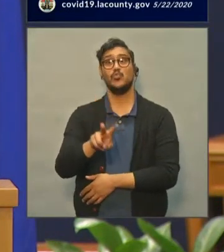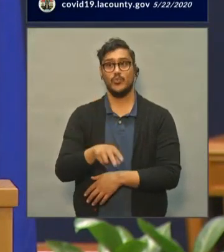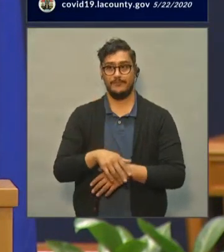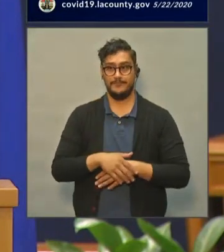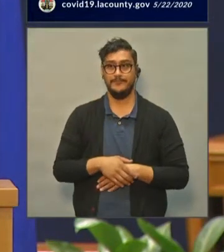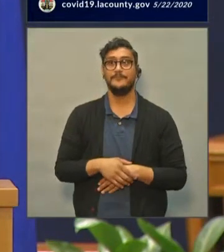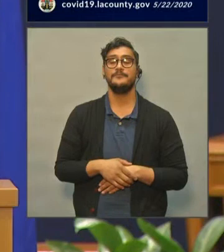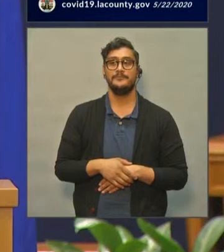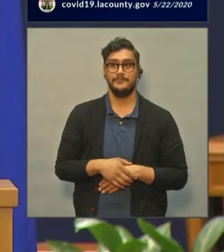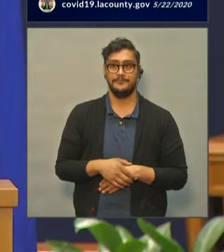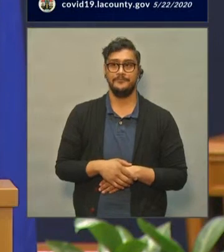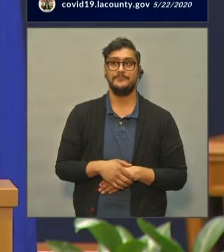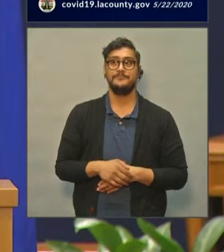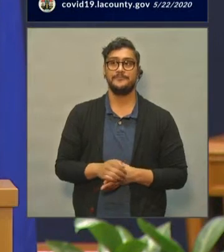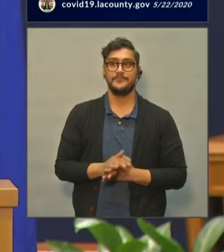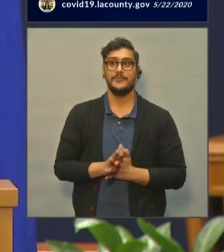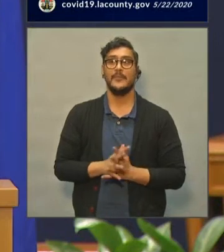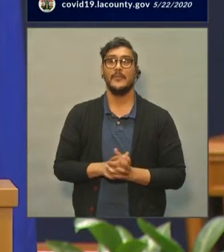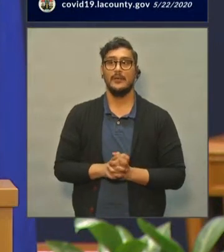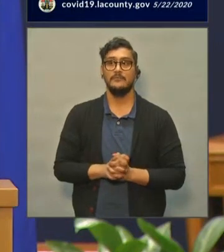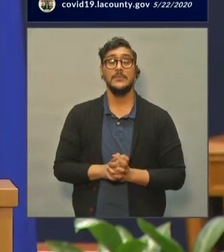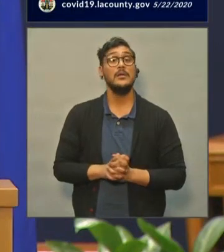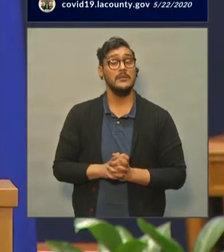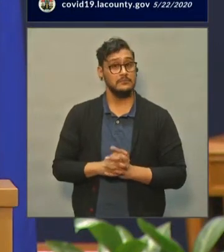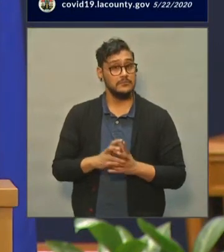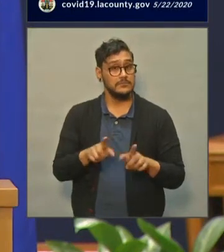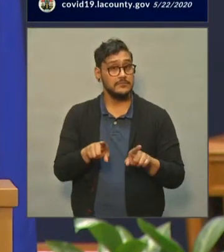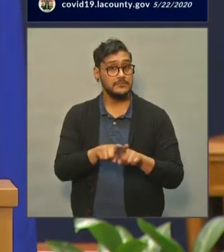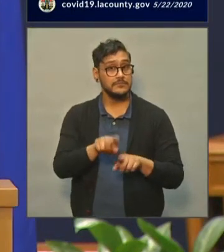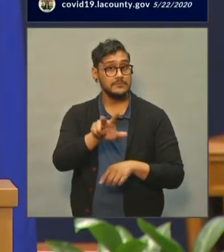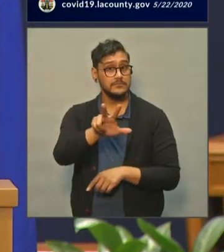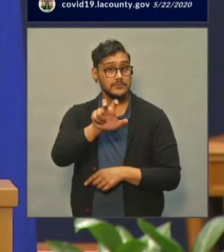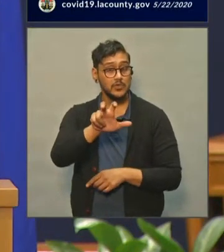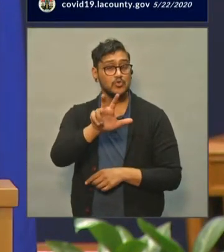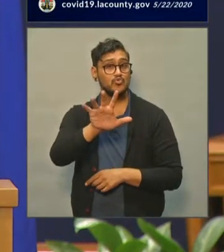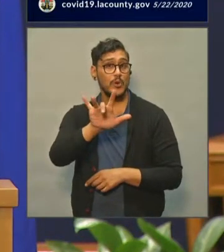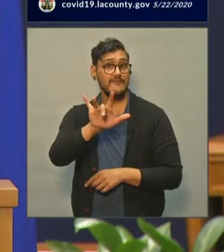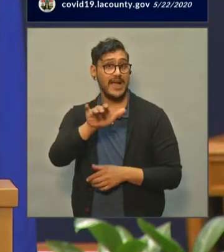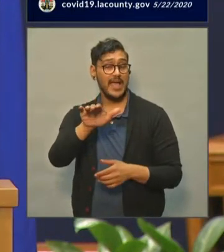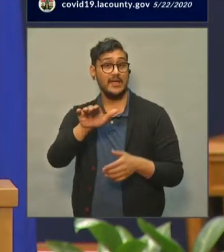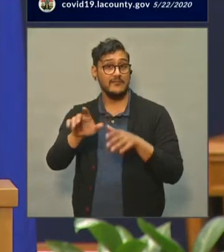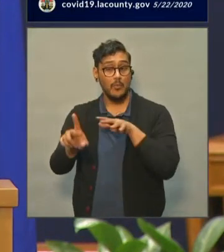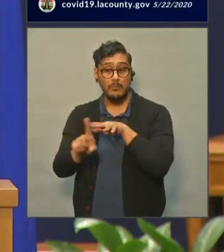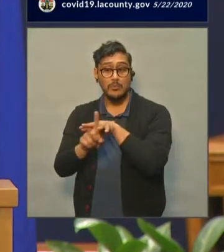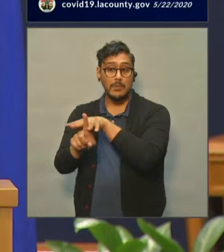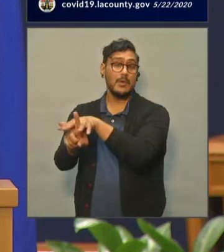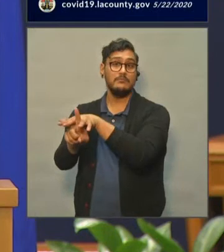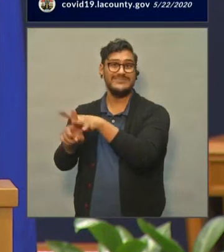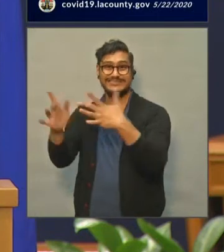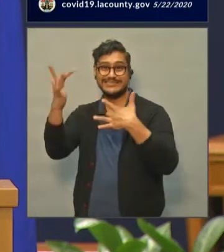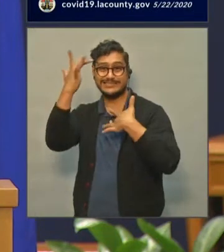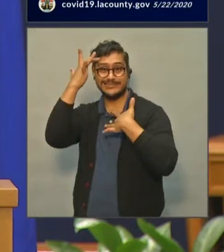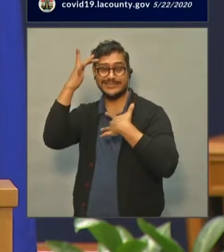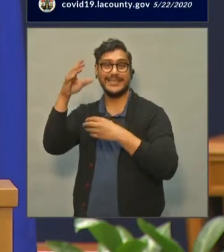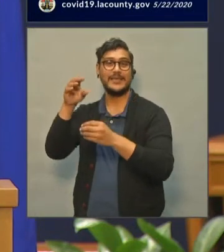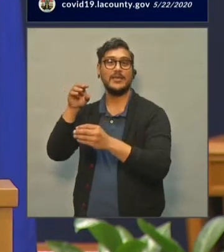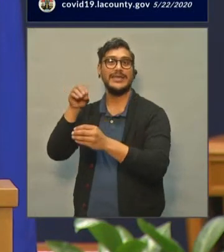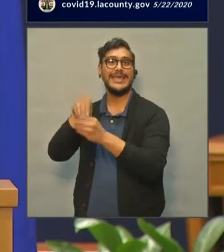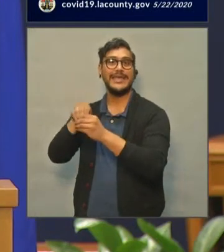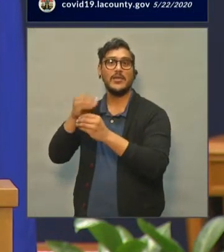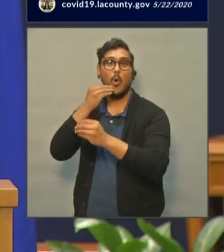43,052 personas. Estamos reportando 326 casos confirmados entre personas sin